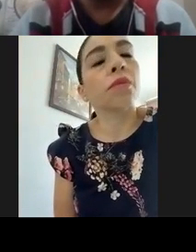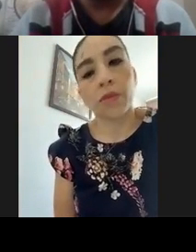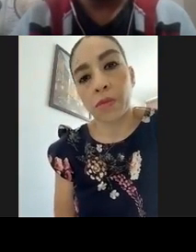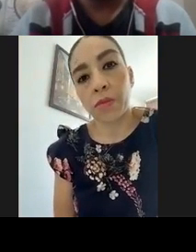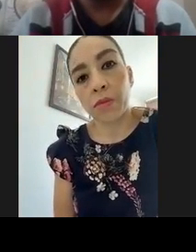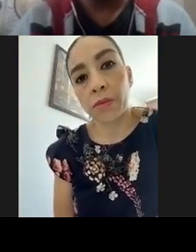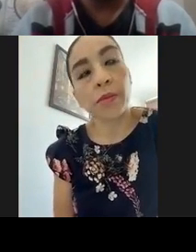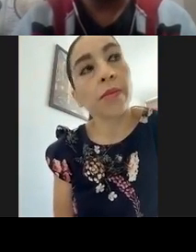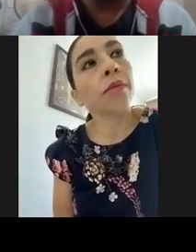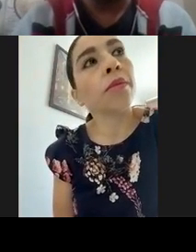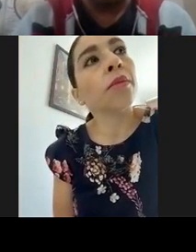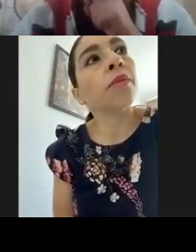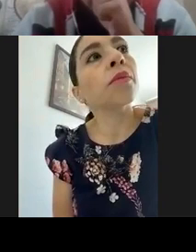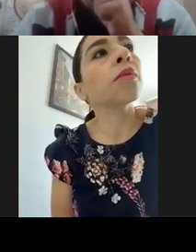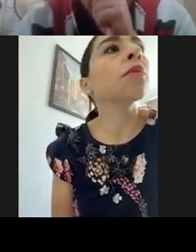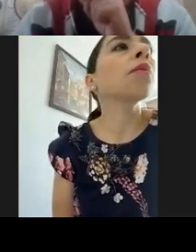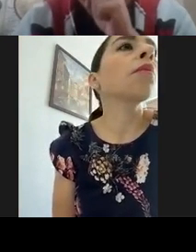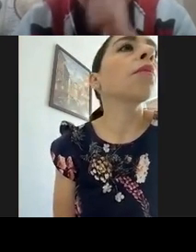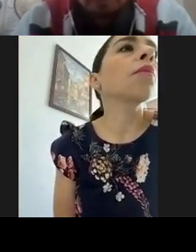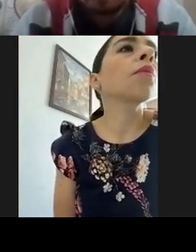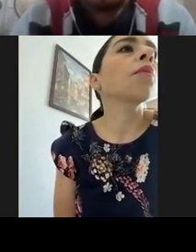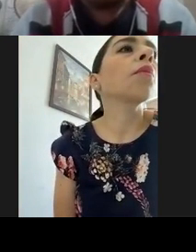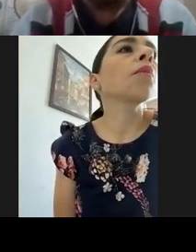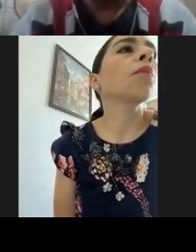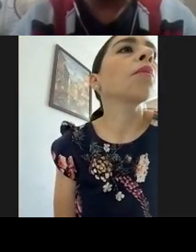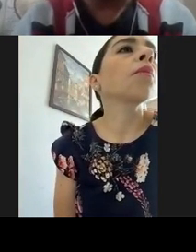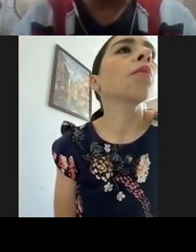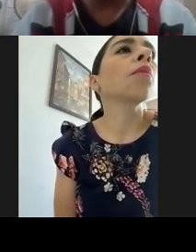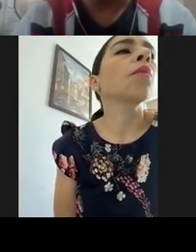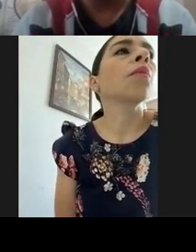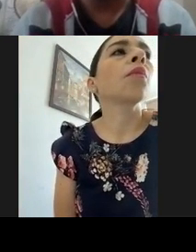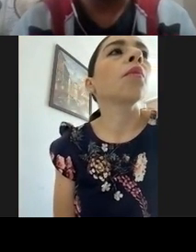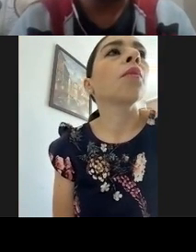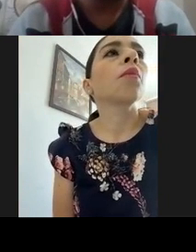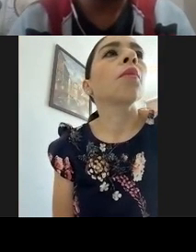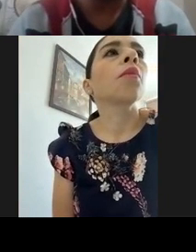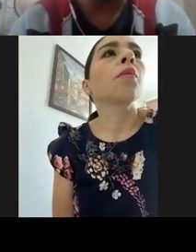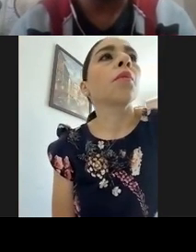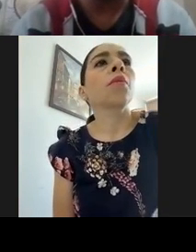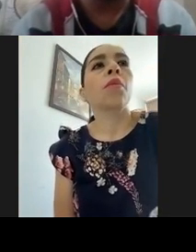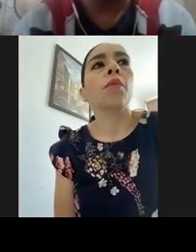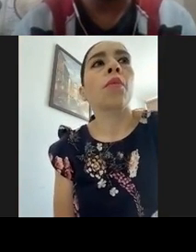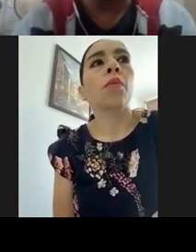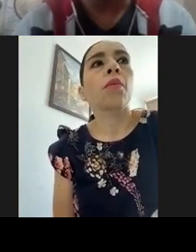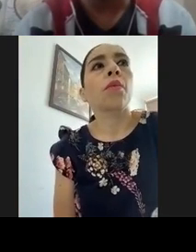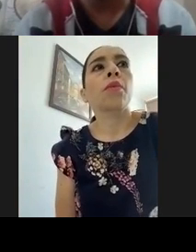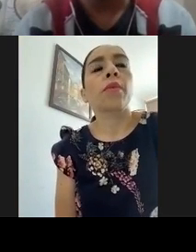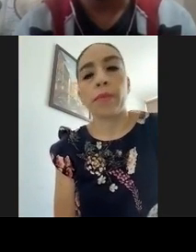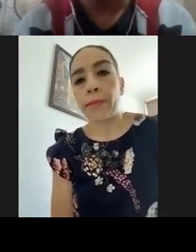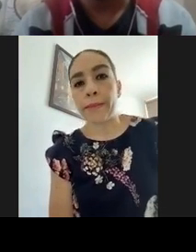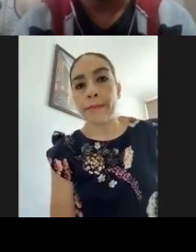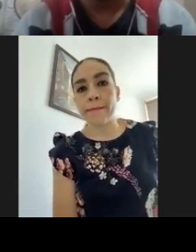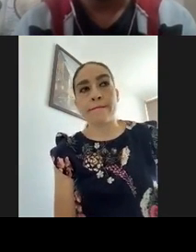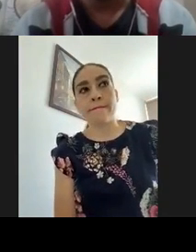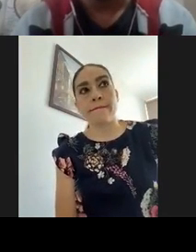salió Luis Arturo, espero se conecte ahorita, y para continuar, le voy a pedir a la regidora y al doctor, si